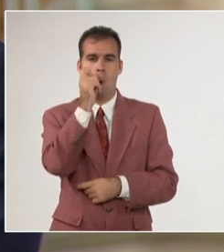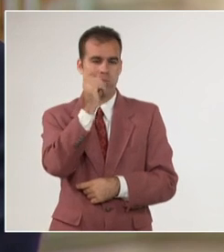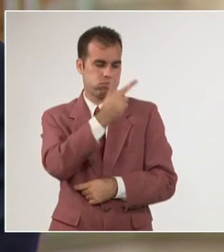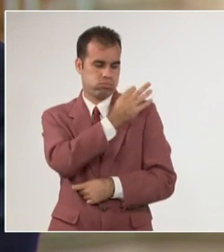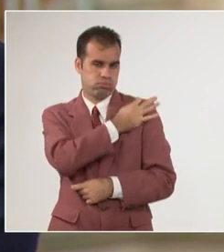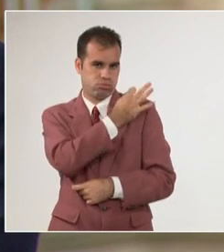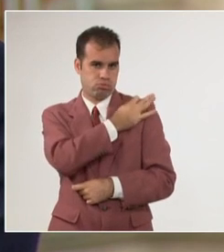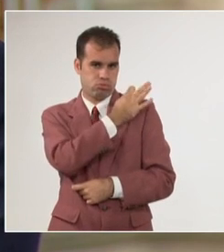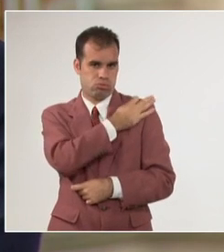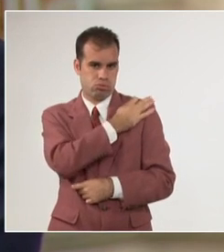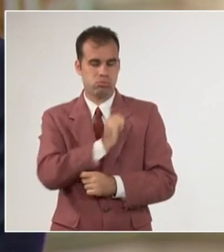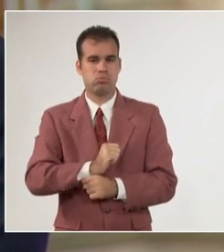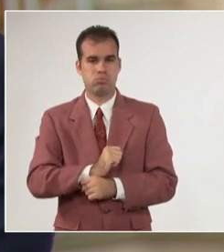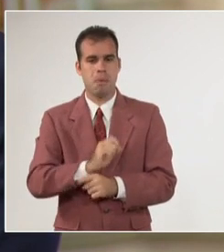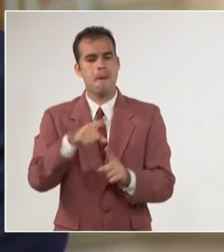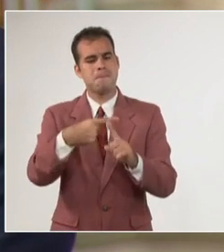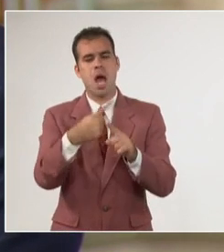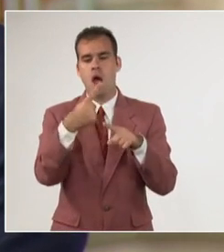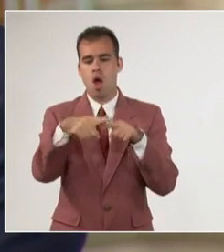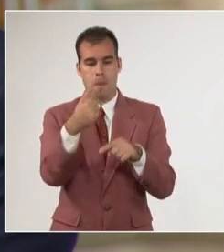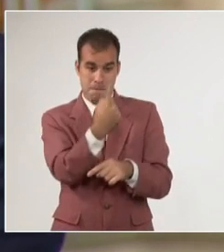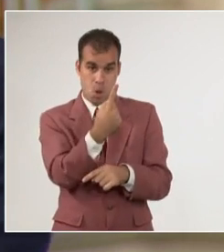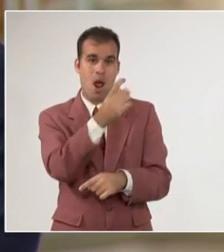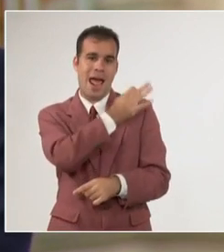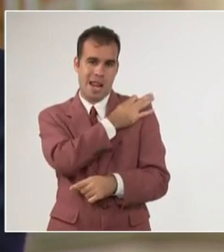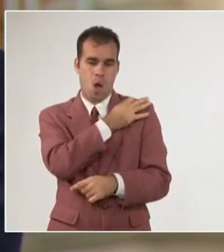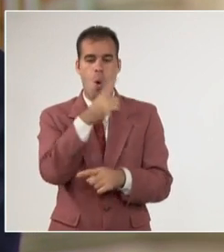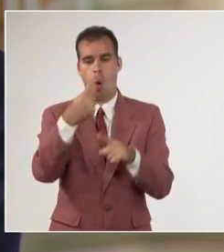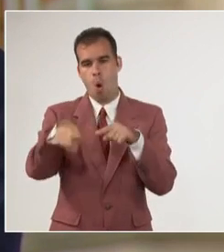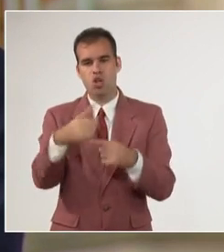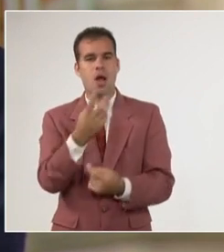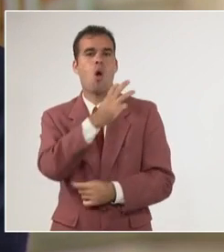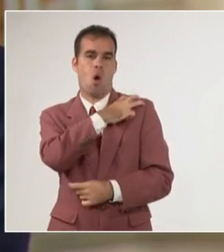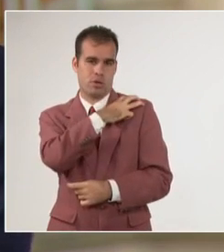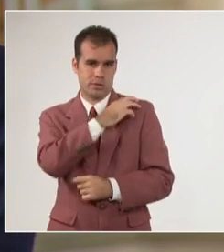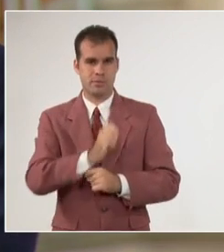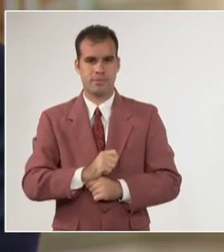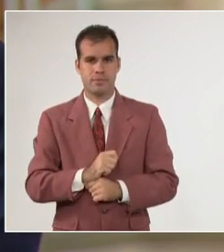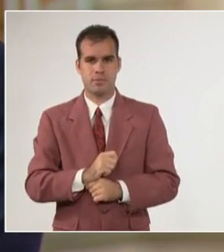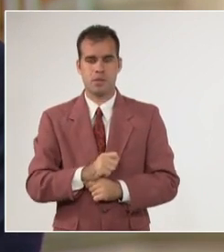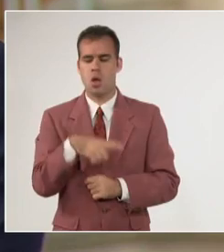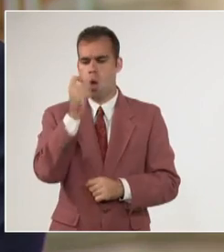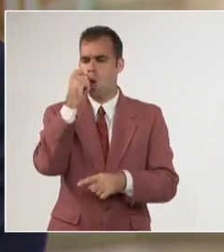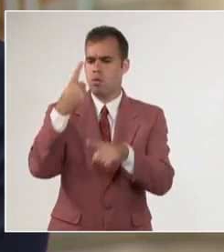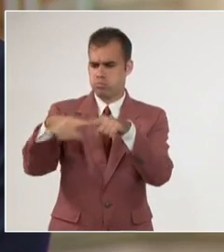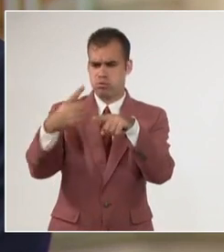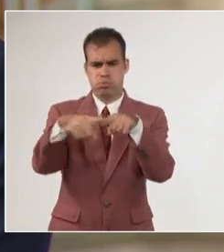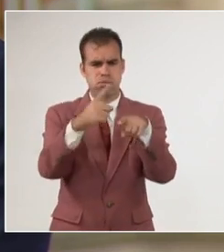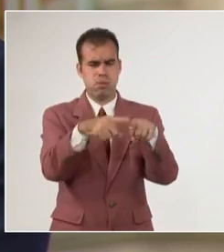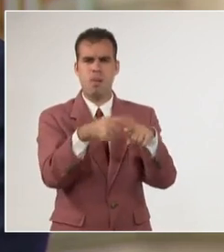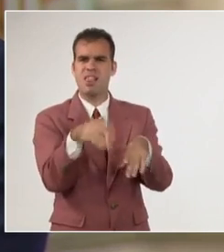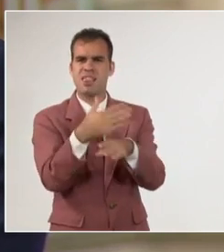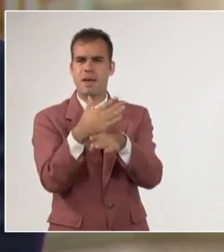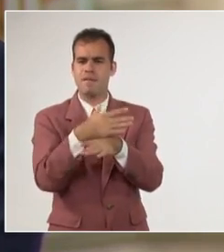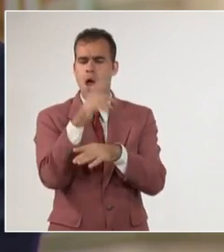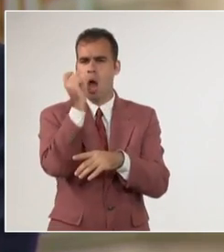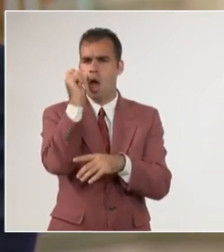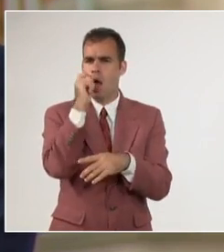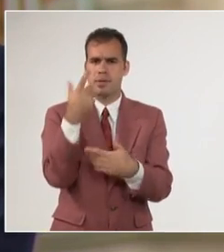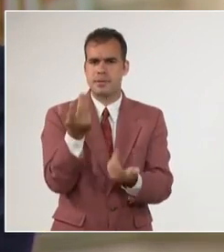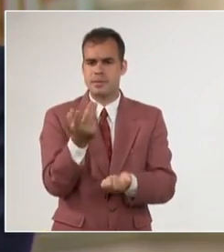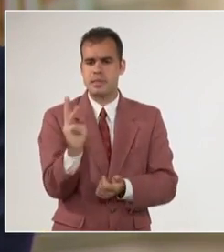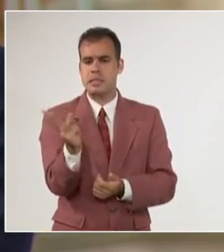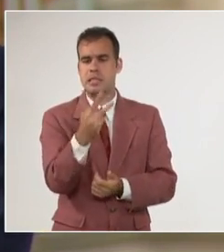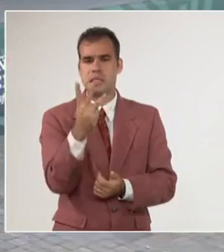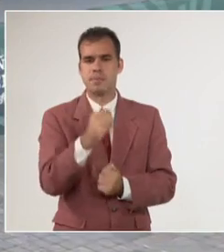coronel respectivamente. Los coroneles Luis Eduardo del Cristo, Rafael Bobadilla y Francisco León Tamayo, el